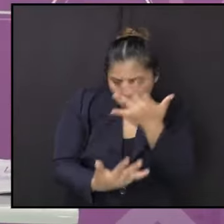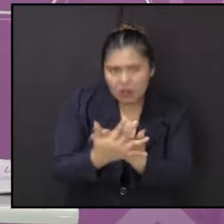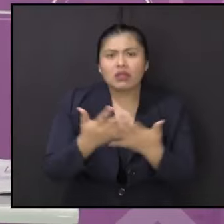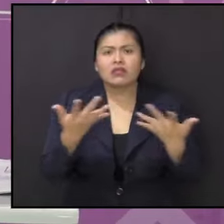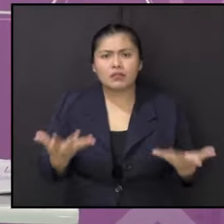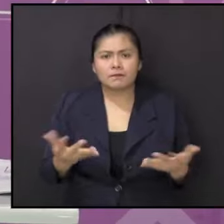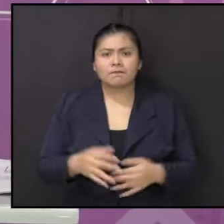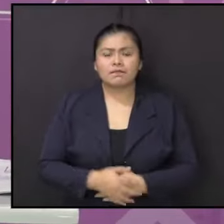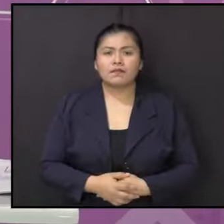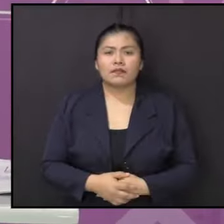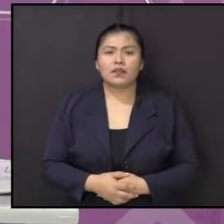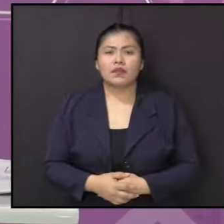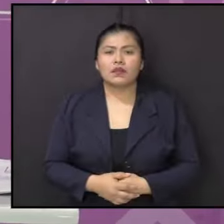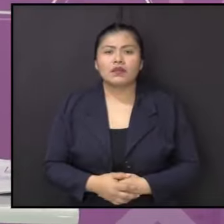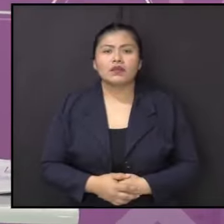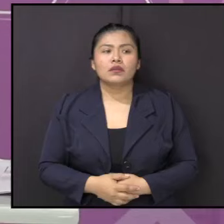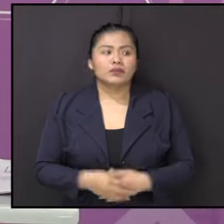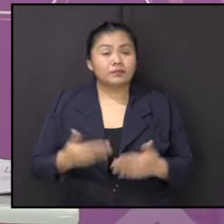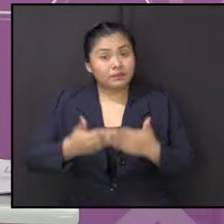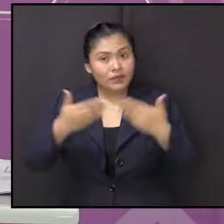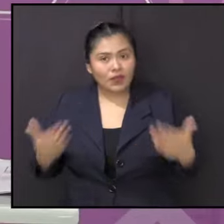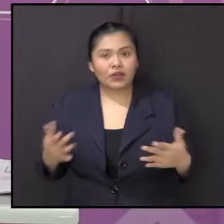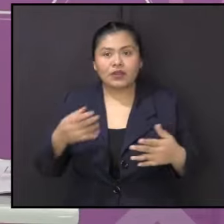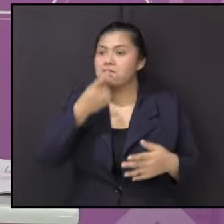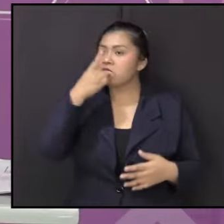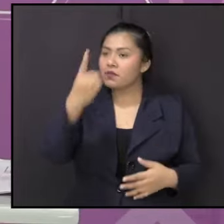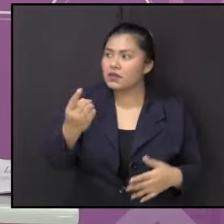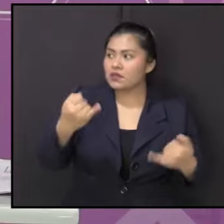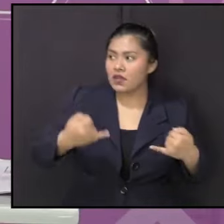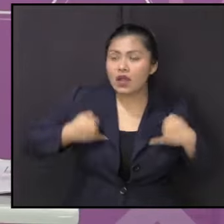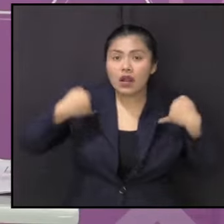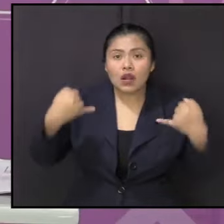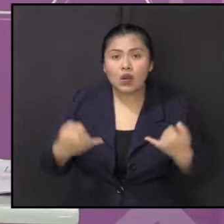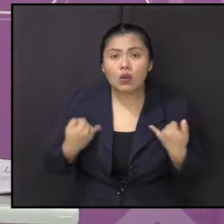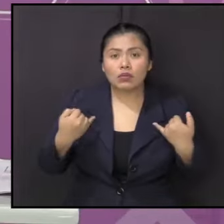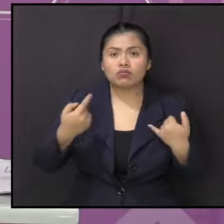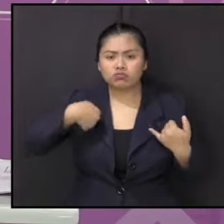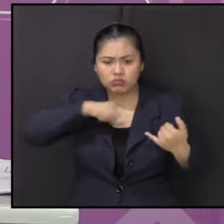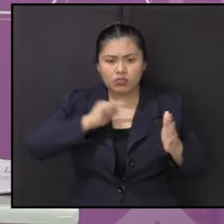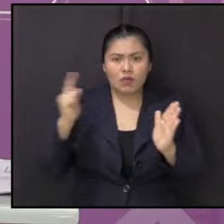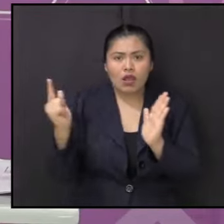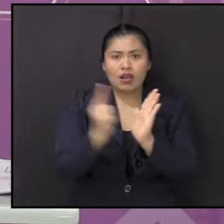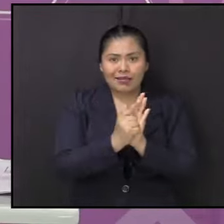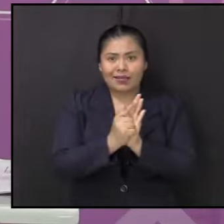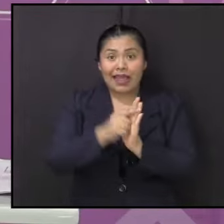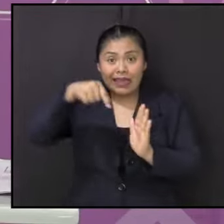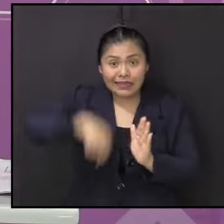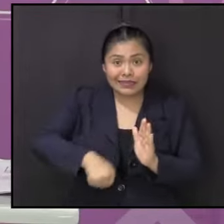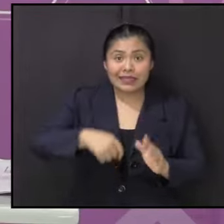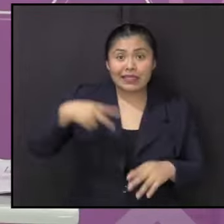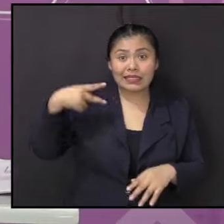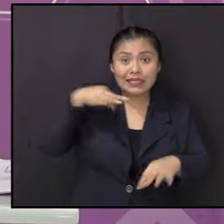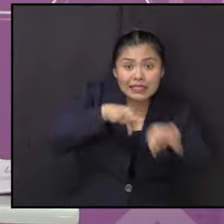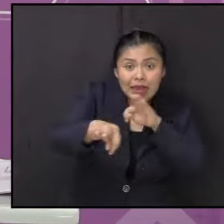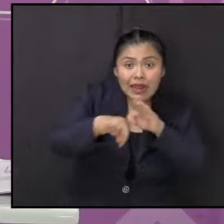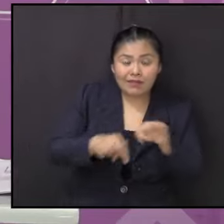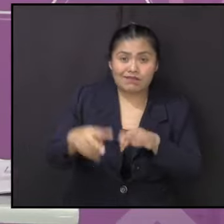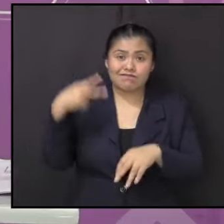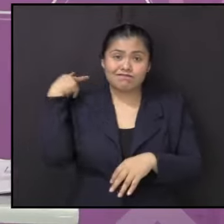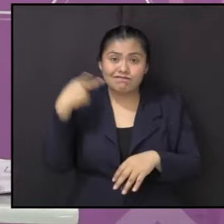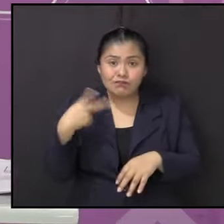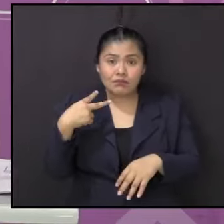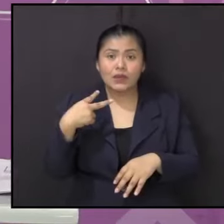Bueno, ahorita que lo que comentaban de las juventudes, me parece muy importante que en la ley de fomento podamos al empleo de Veracruz justamente redireccionar